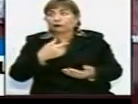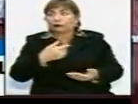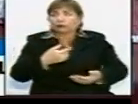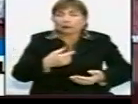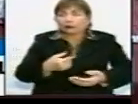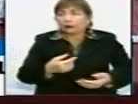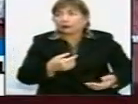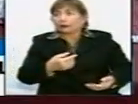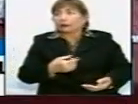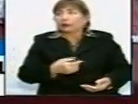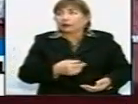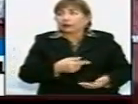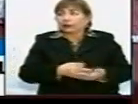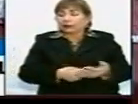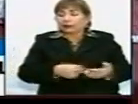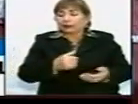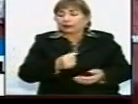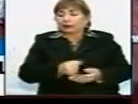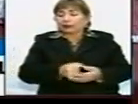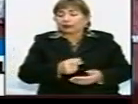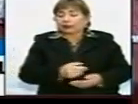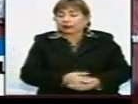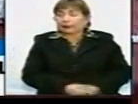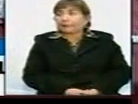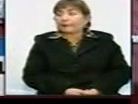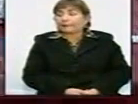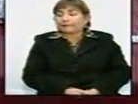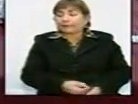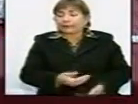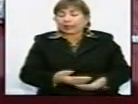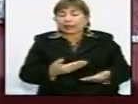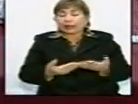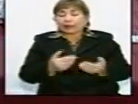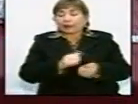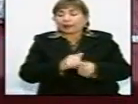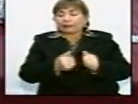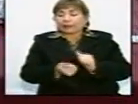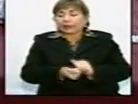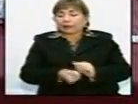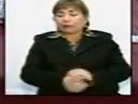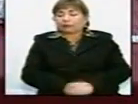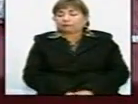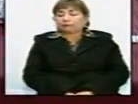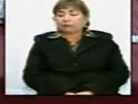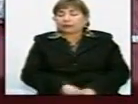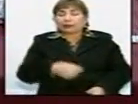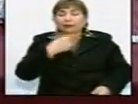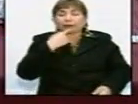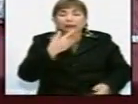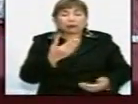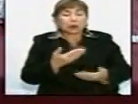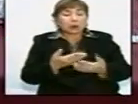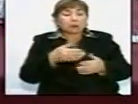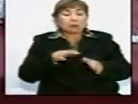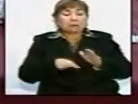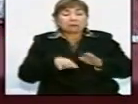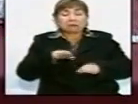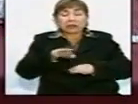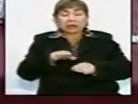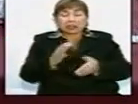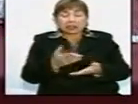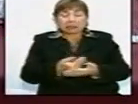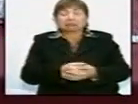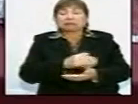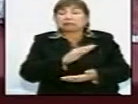lo mismo lo mismo o sea siempre entonces ahora hemos cambiado el cariz de estar un pie adelante hemos llevado